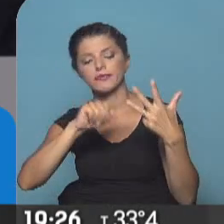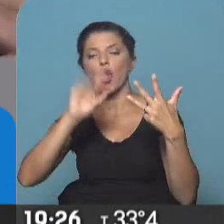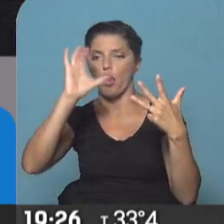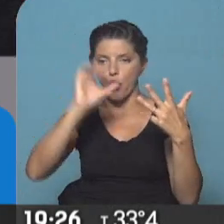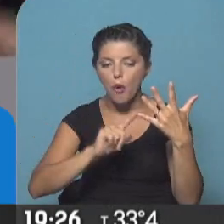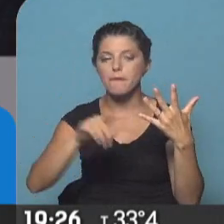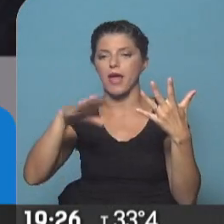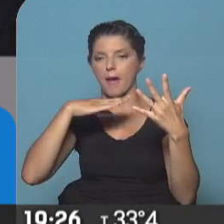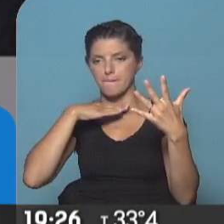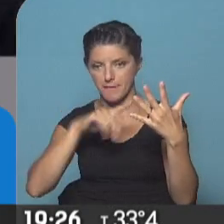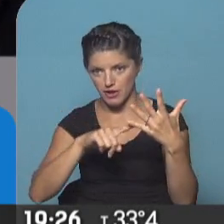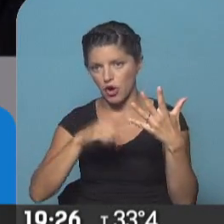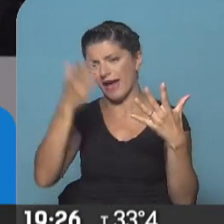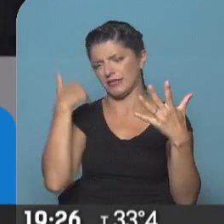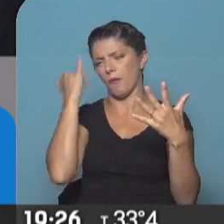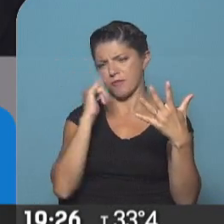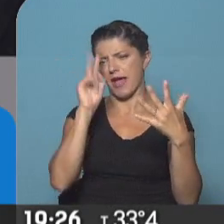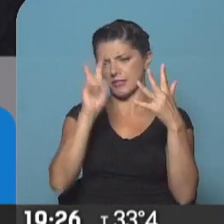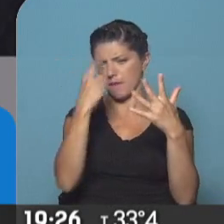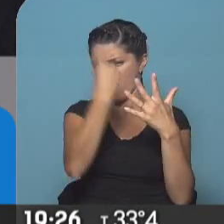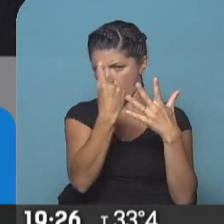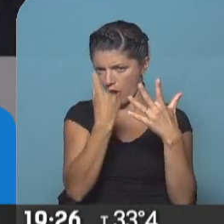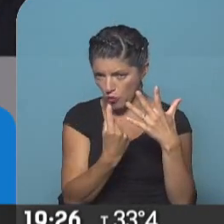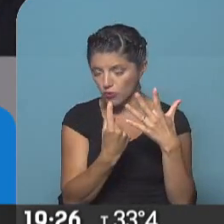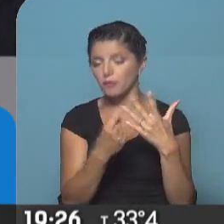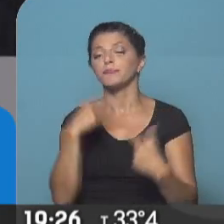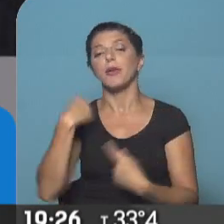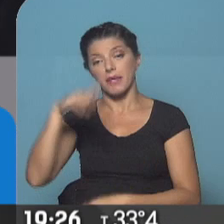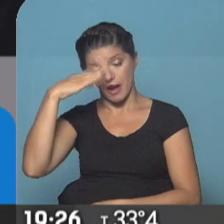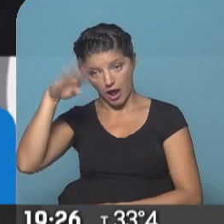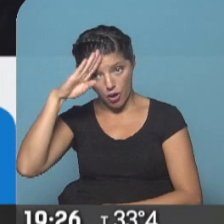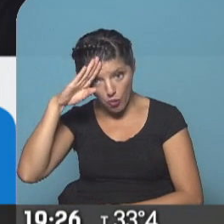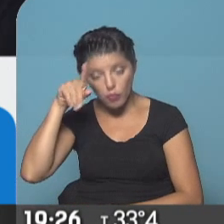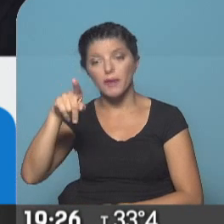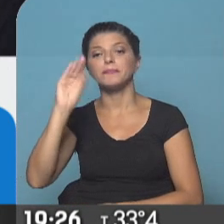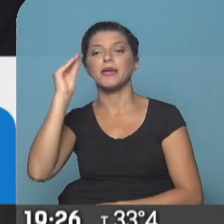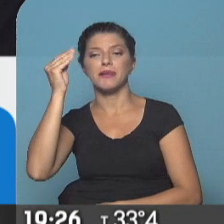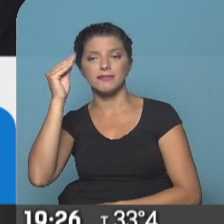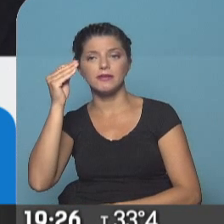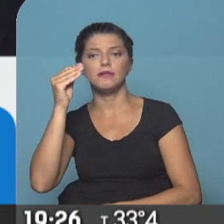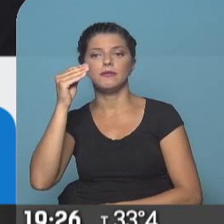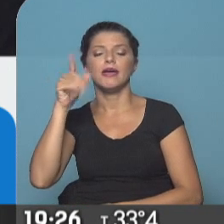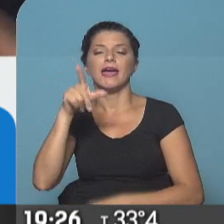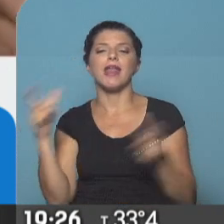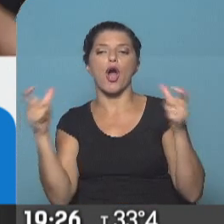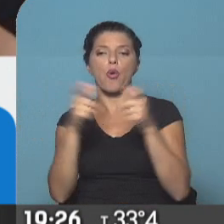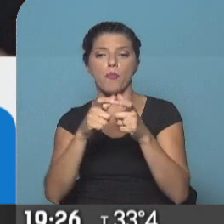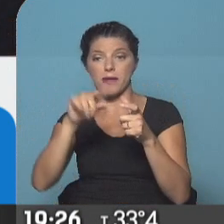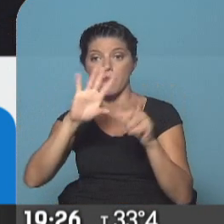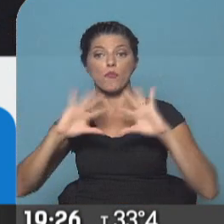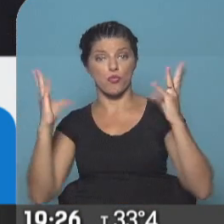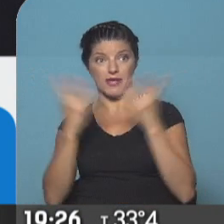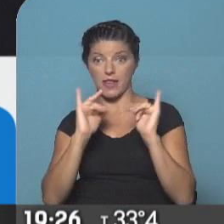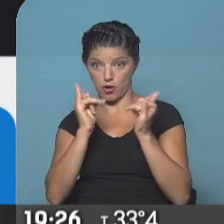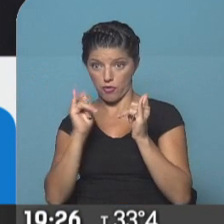México por los temas que yo dije, a Cuba. A Brasil fue en una multilateral, que era la Cumbre Mundial de los Jóvenes, fue su primera